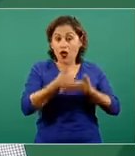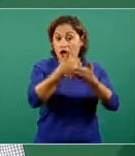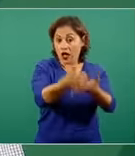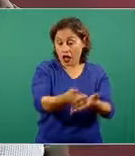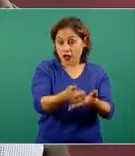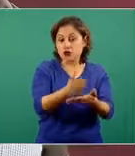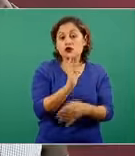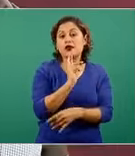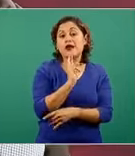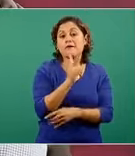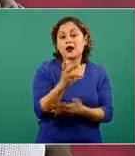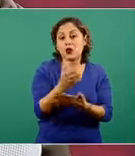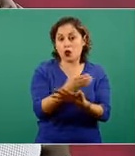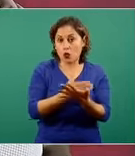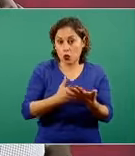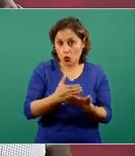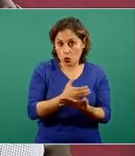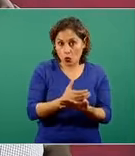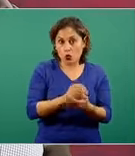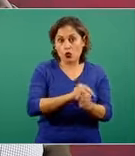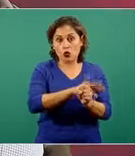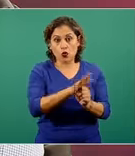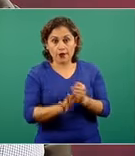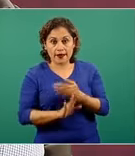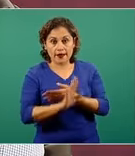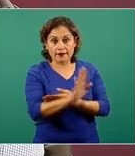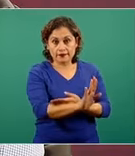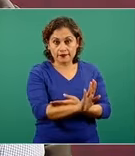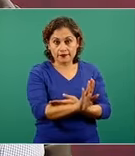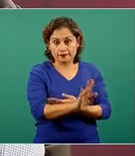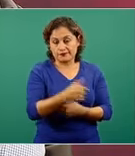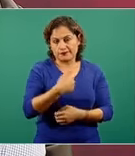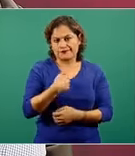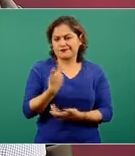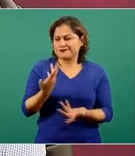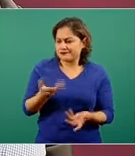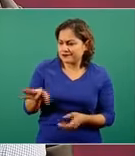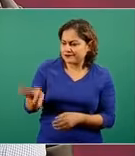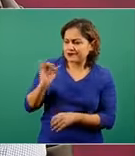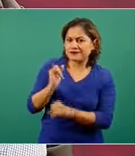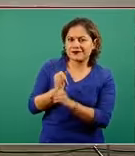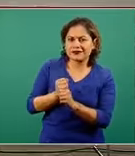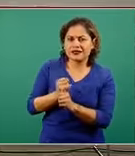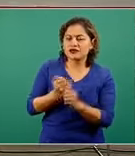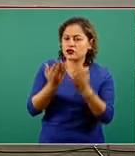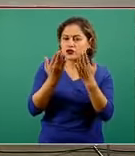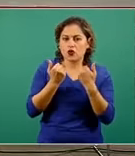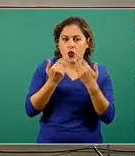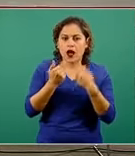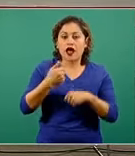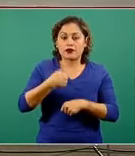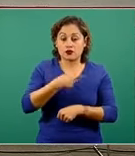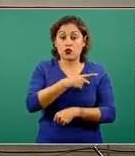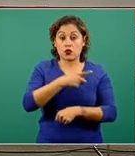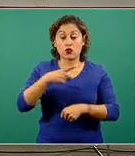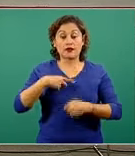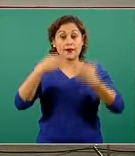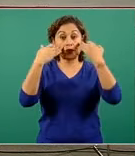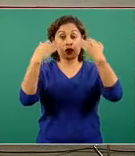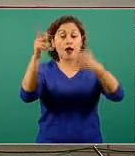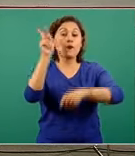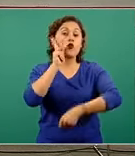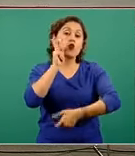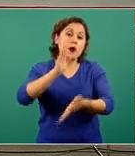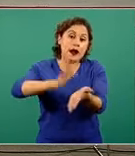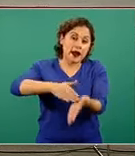del COVID, tengo yo que demostrar que esto no es producto o de la casualidad o del azar, o tengo